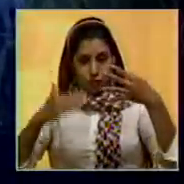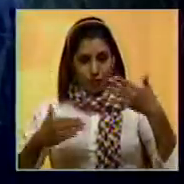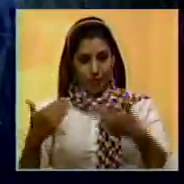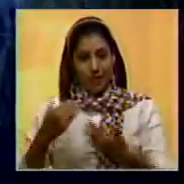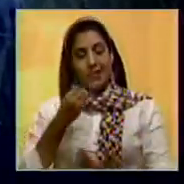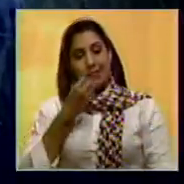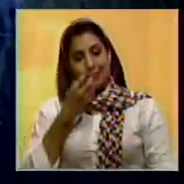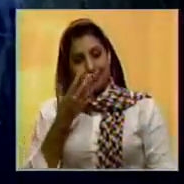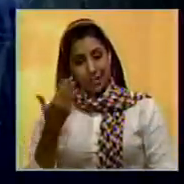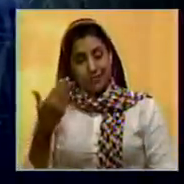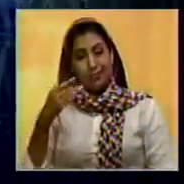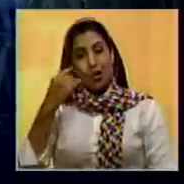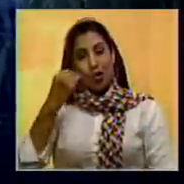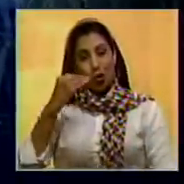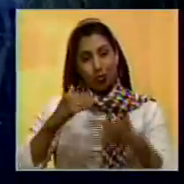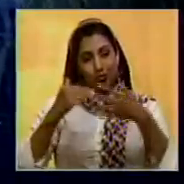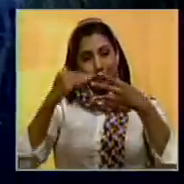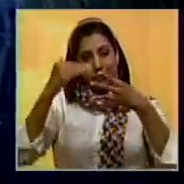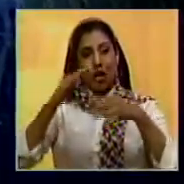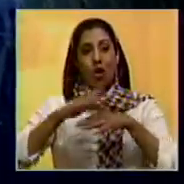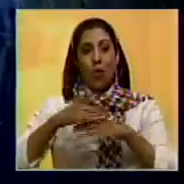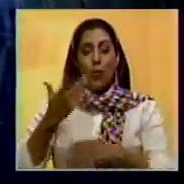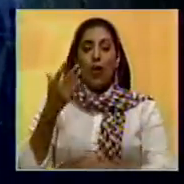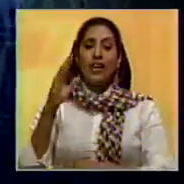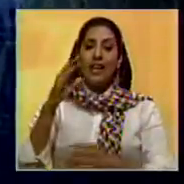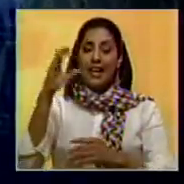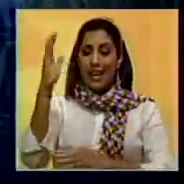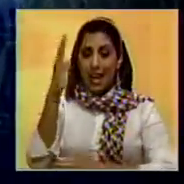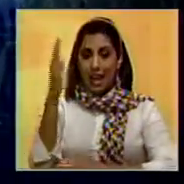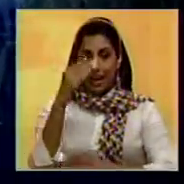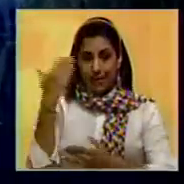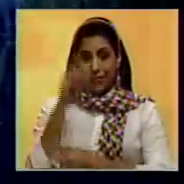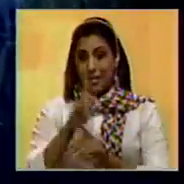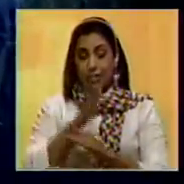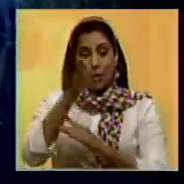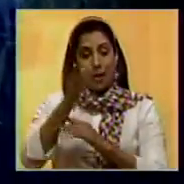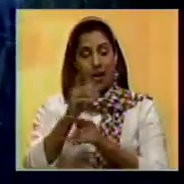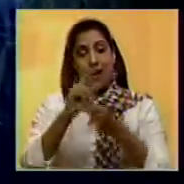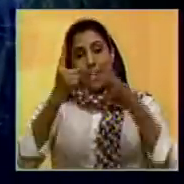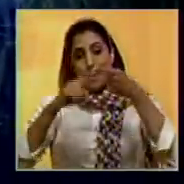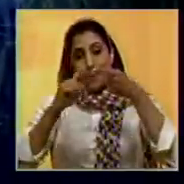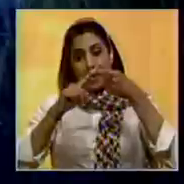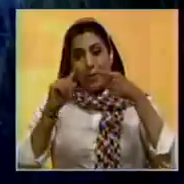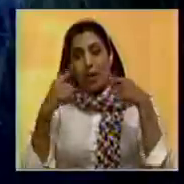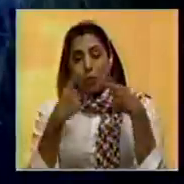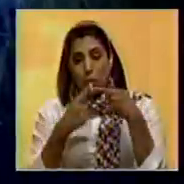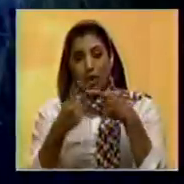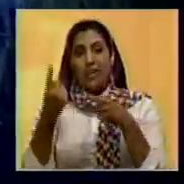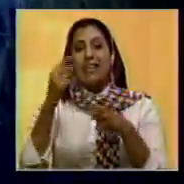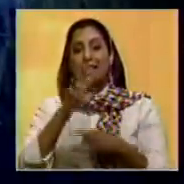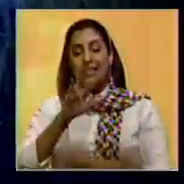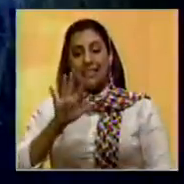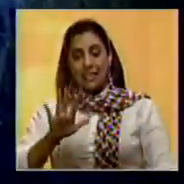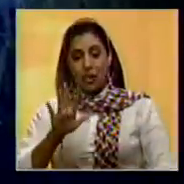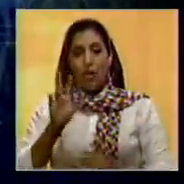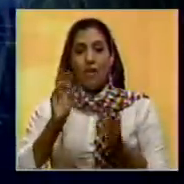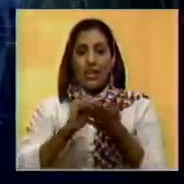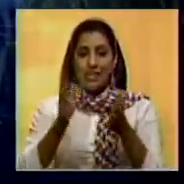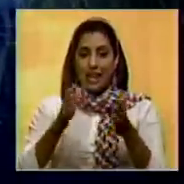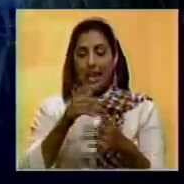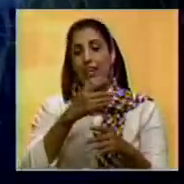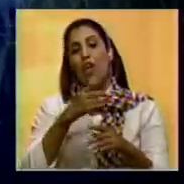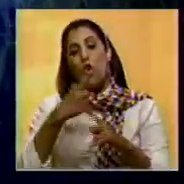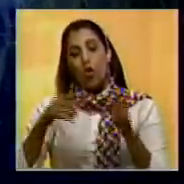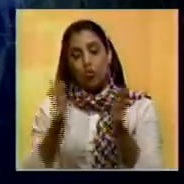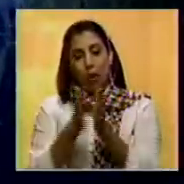Bien, y repasemos cómo marcha la clasificación, porque los Cardenales de Lara, ya clasificados, continúan afianzados en el primer lugar con 35 victorias, seguidos por